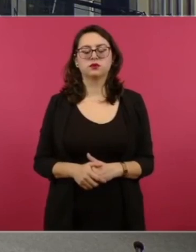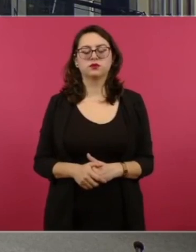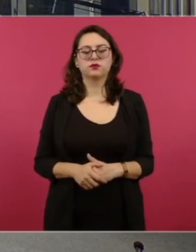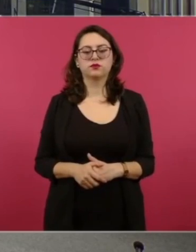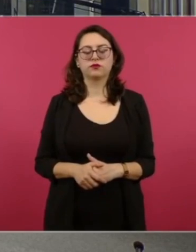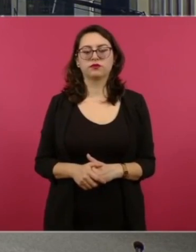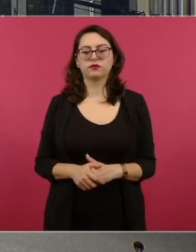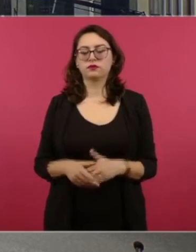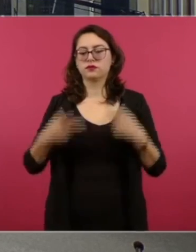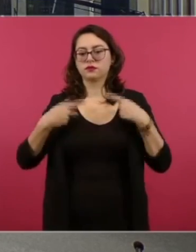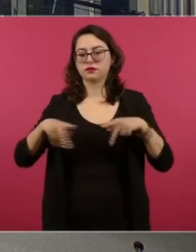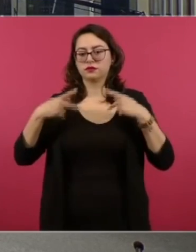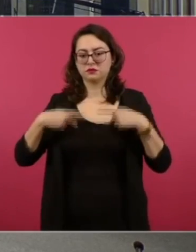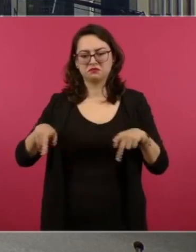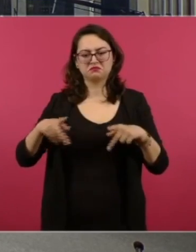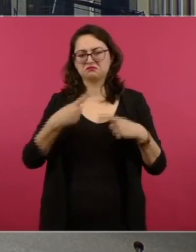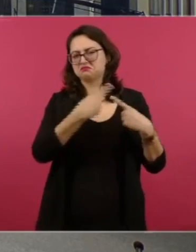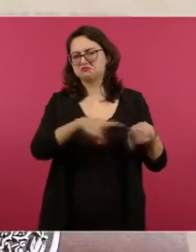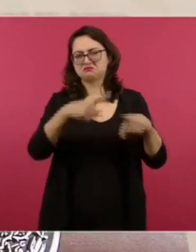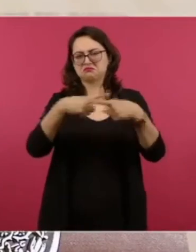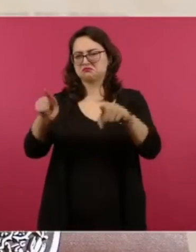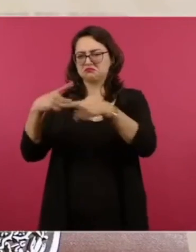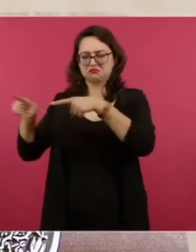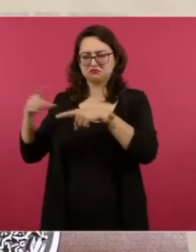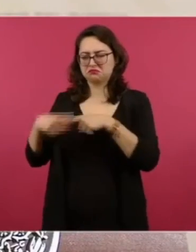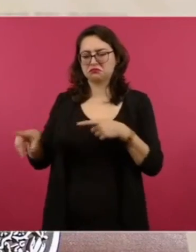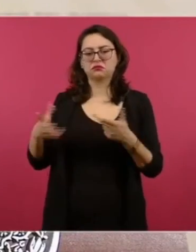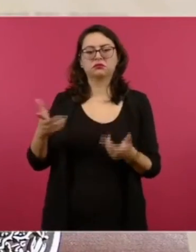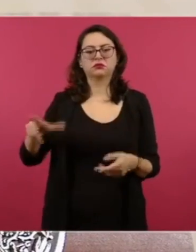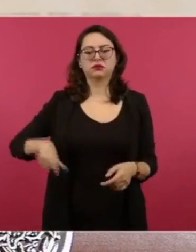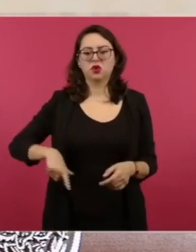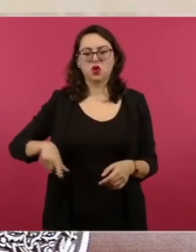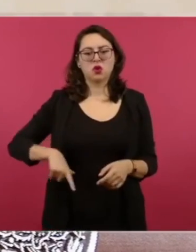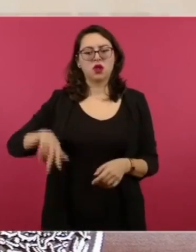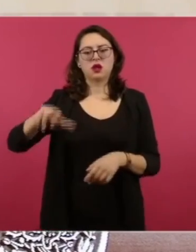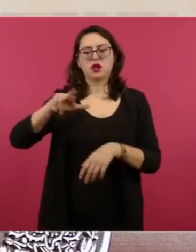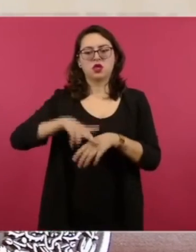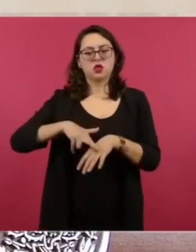algunas personas de Campeche, básicamente los gobernadores